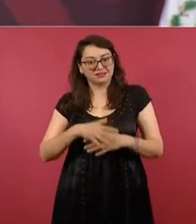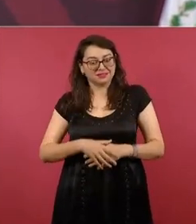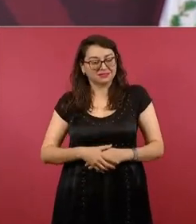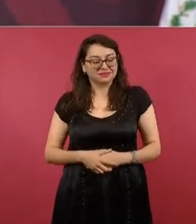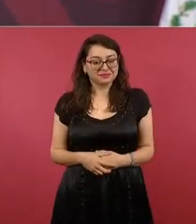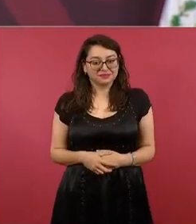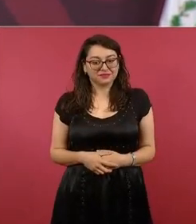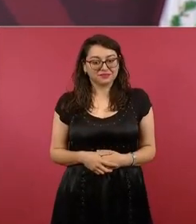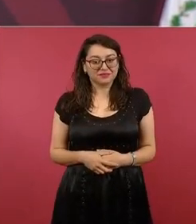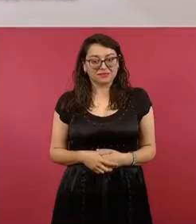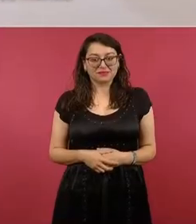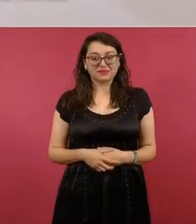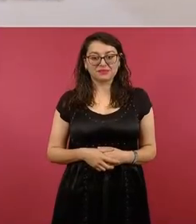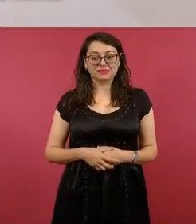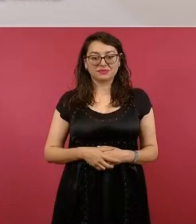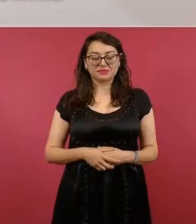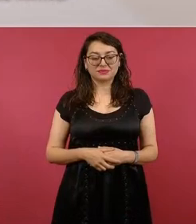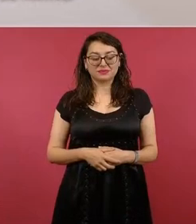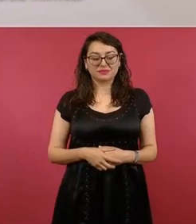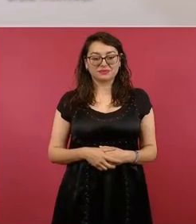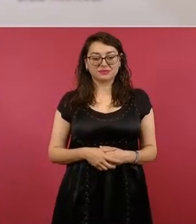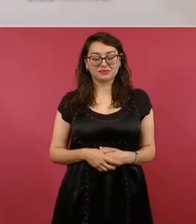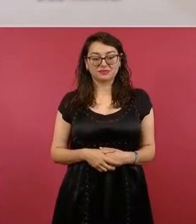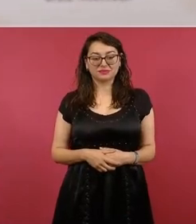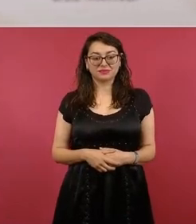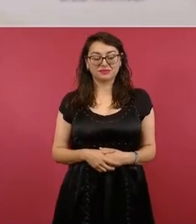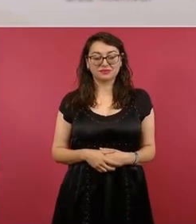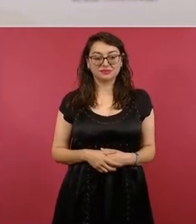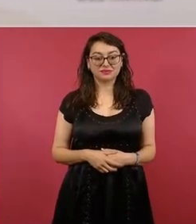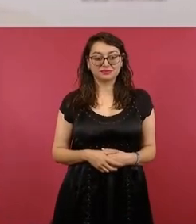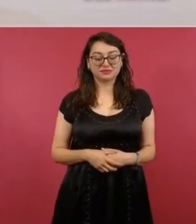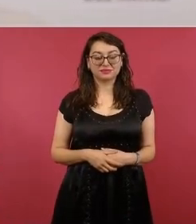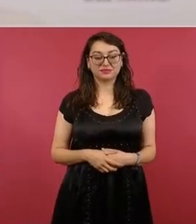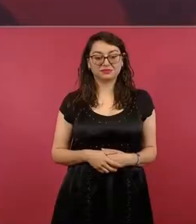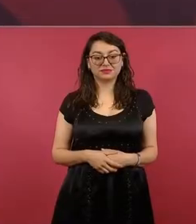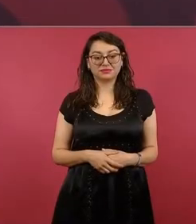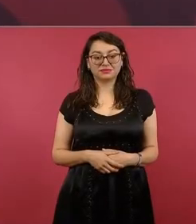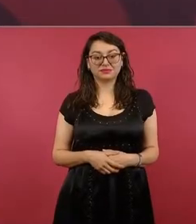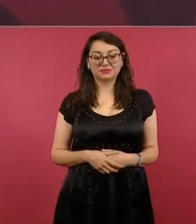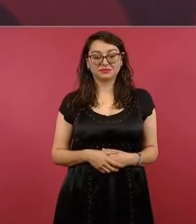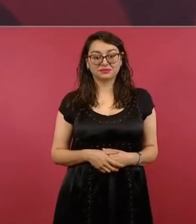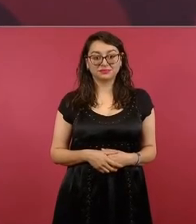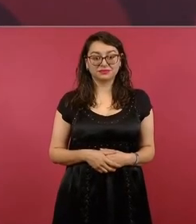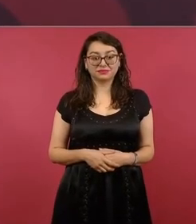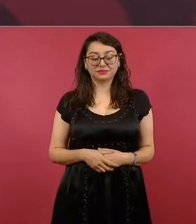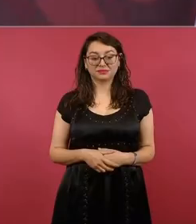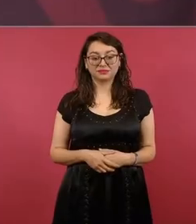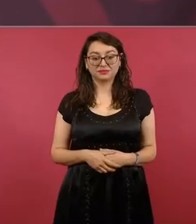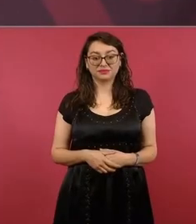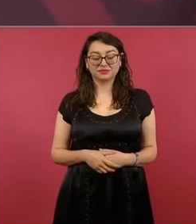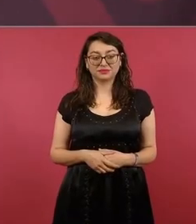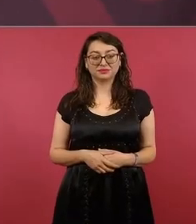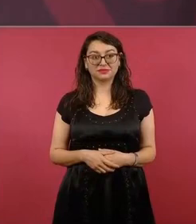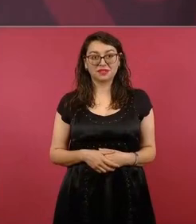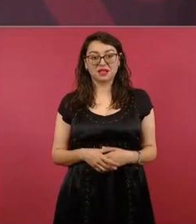terminara como jefe político e